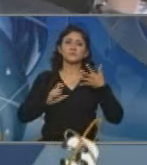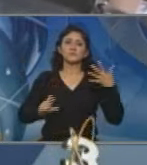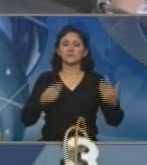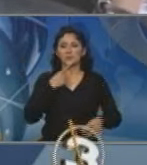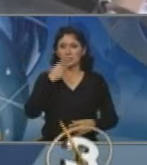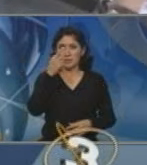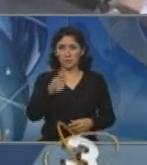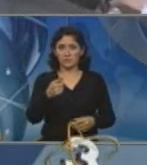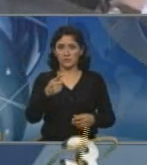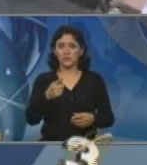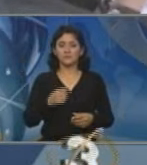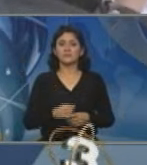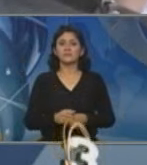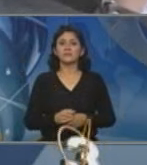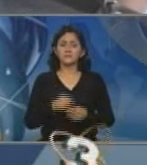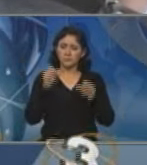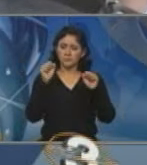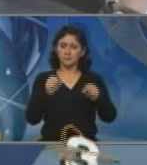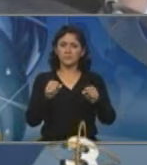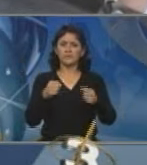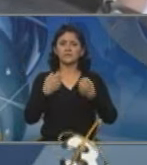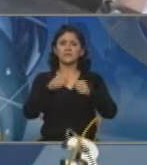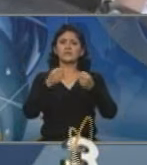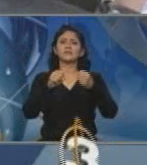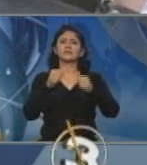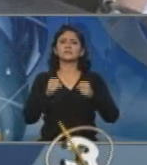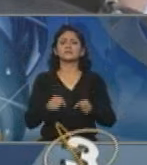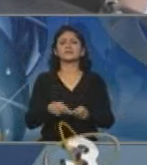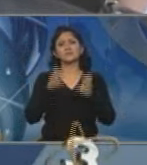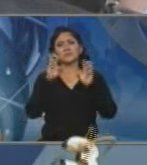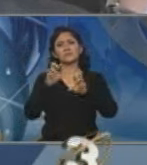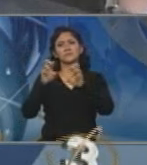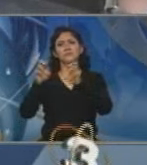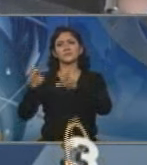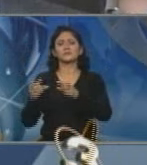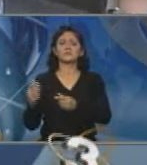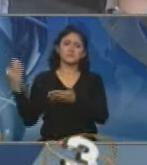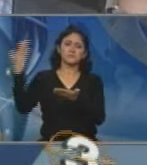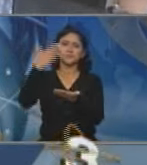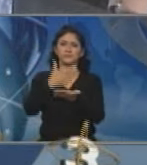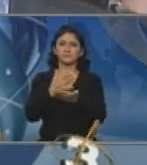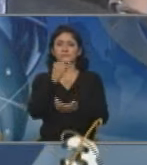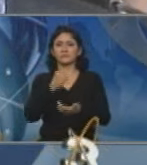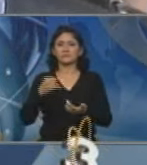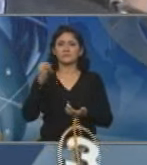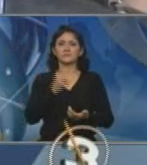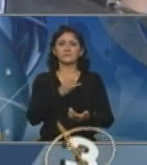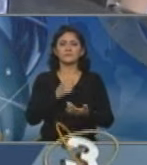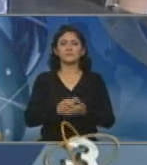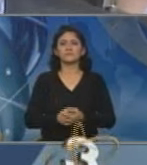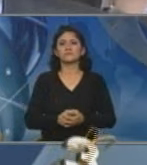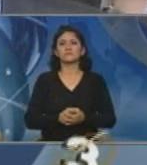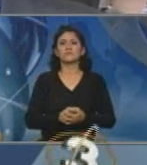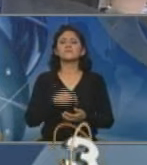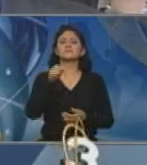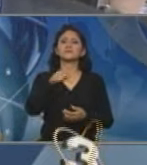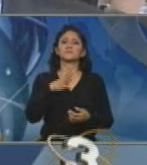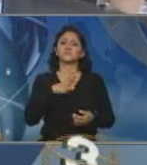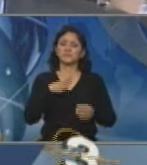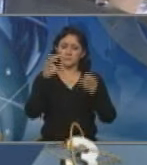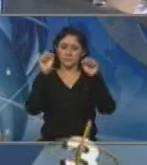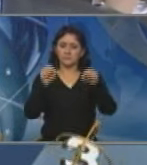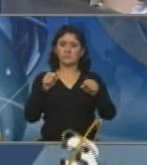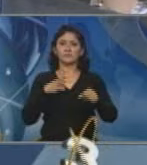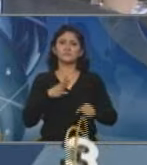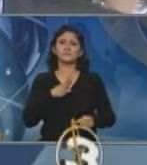en cuenta la hora en la que estamos. ¿Cuál podría ser la situación que está enfrentando Guatemala teniendo en cuenta esta situación? ¿Y cuál podría ser el llamado para la